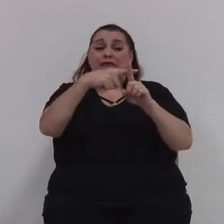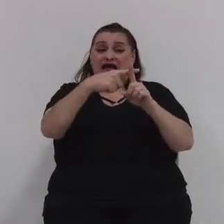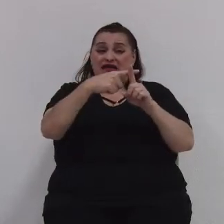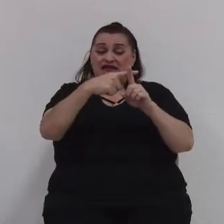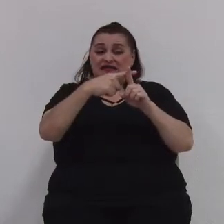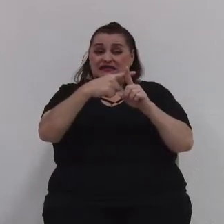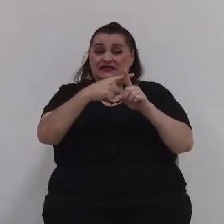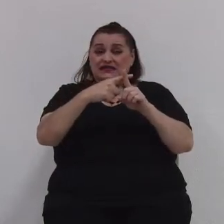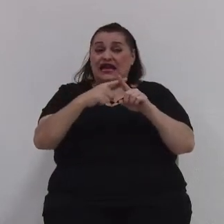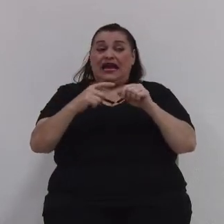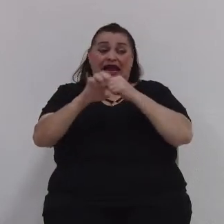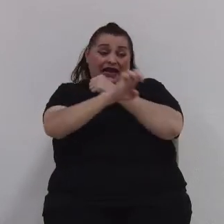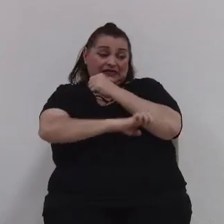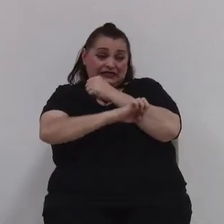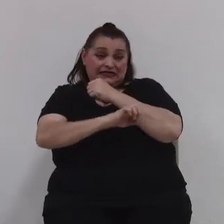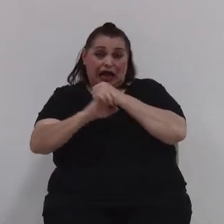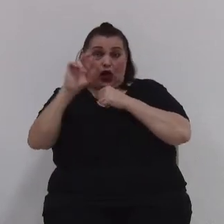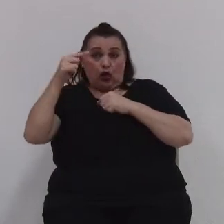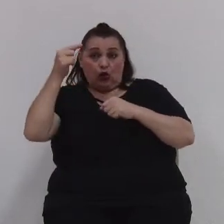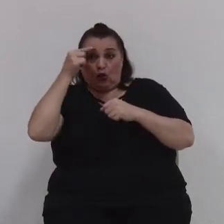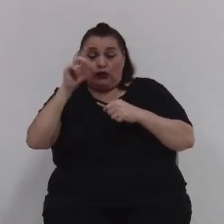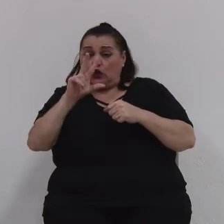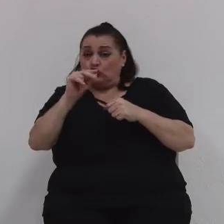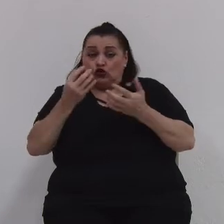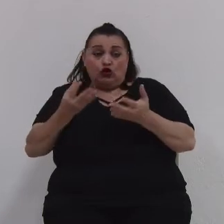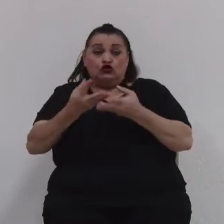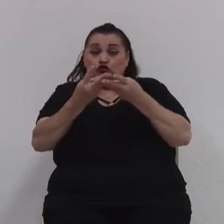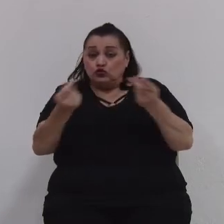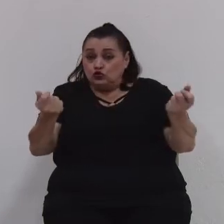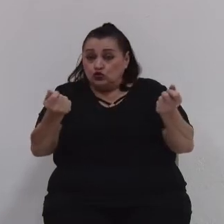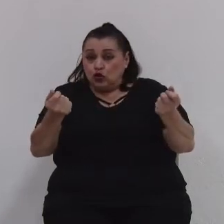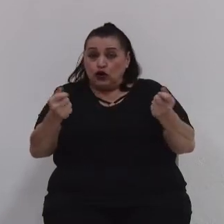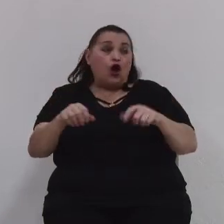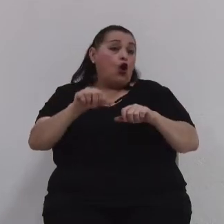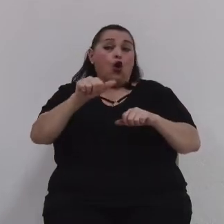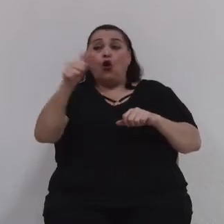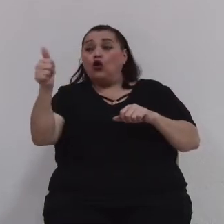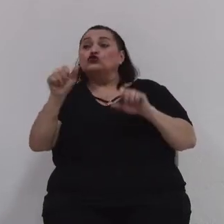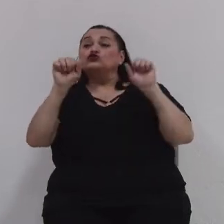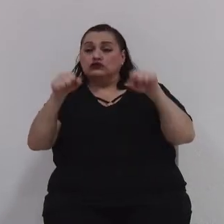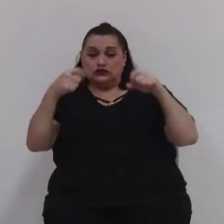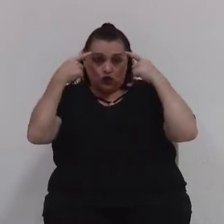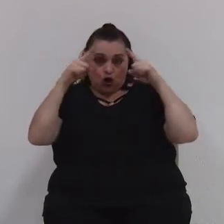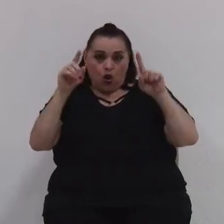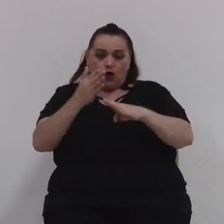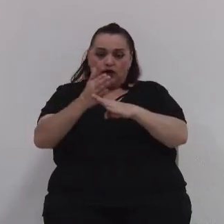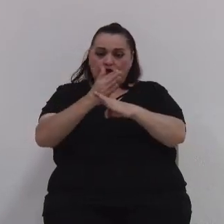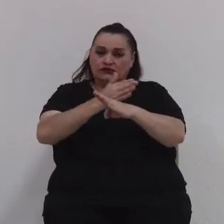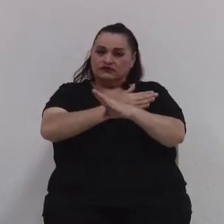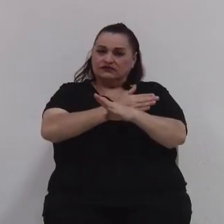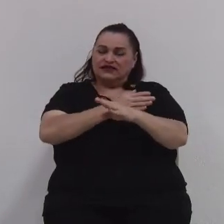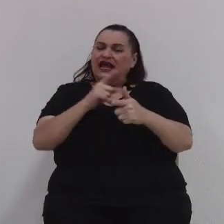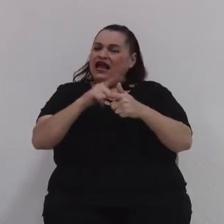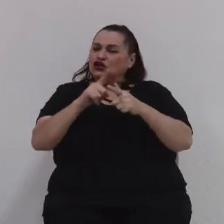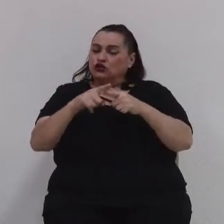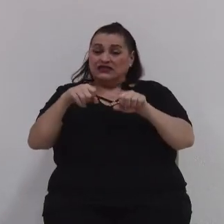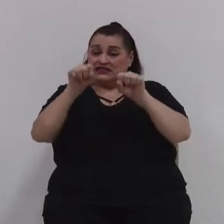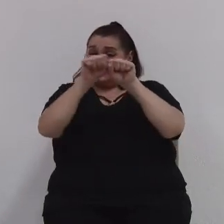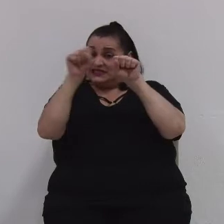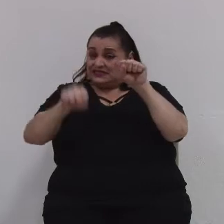no resuelve, con el contraste de unos pocos que sí logran salir adelante, lo que está provocando nuestro